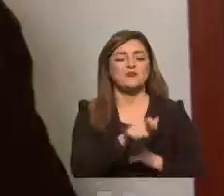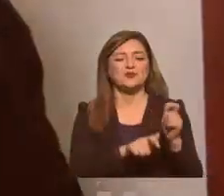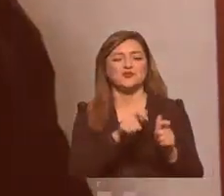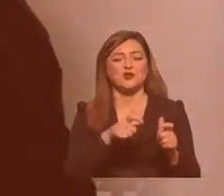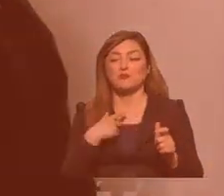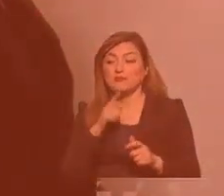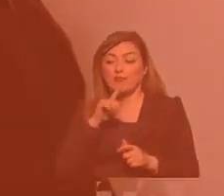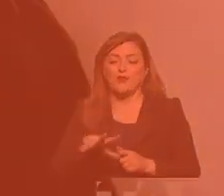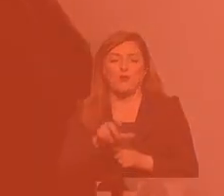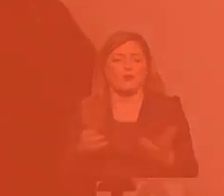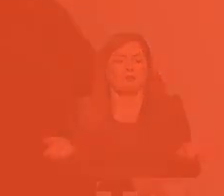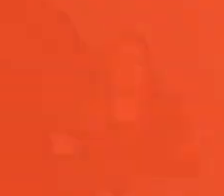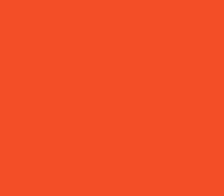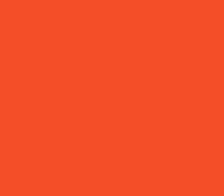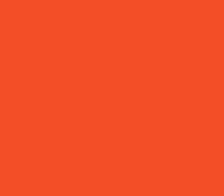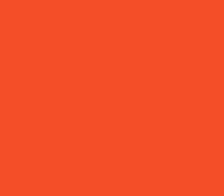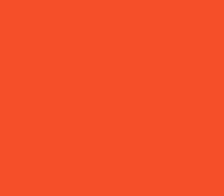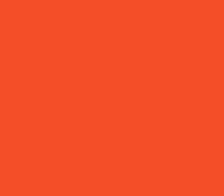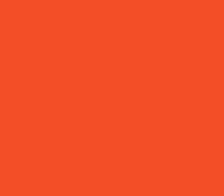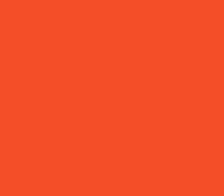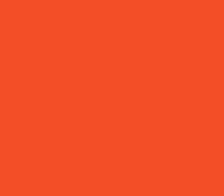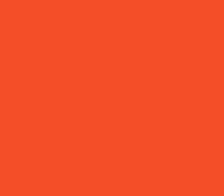nadie daiana monroy 24